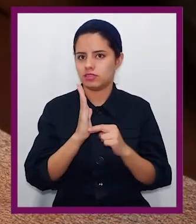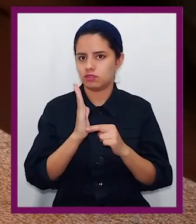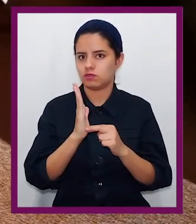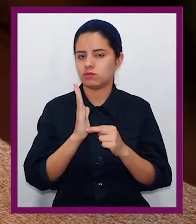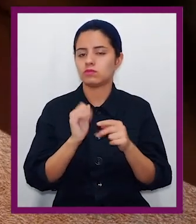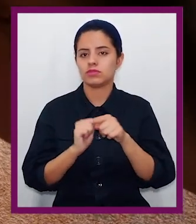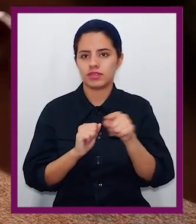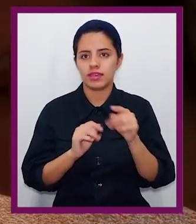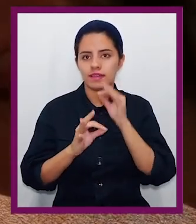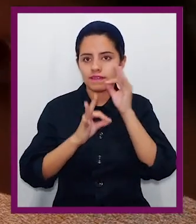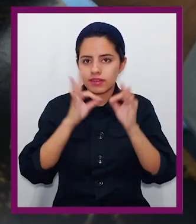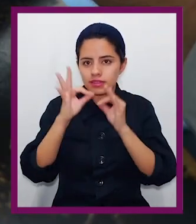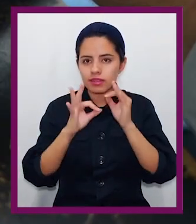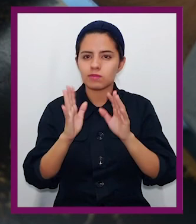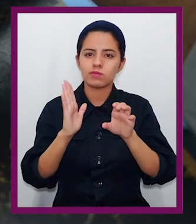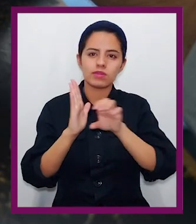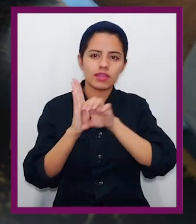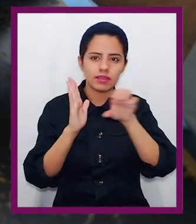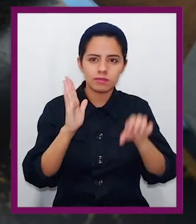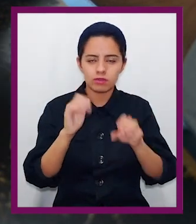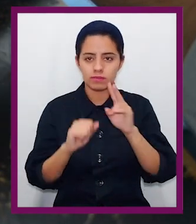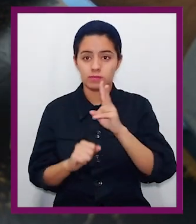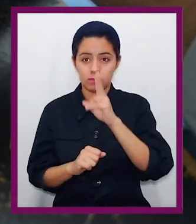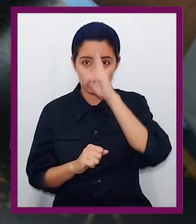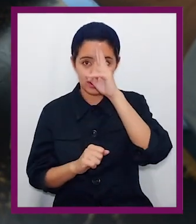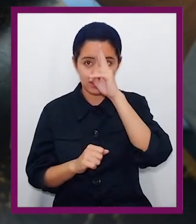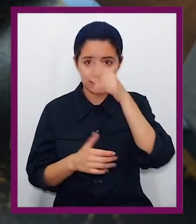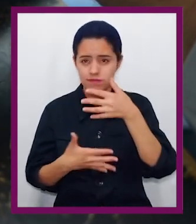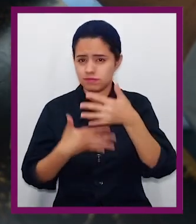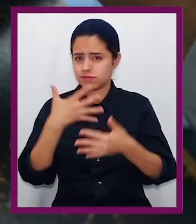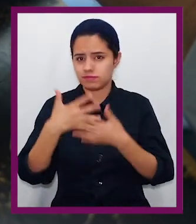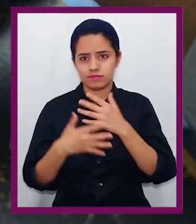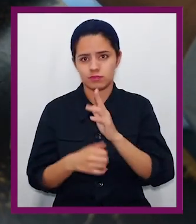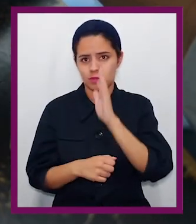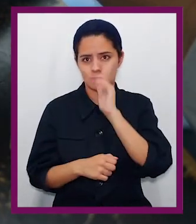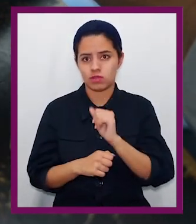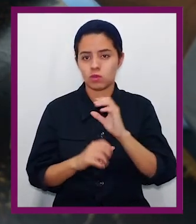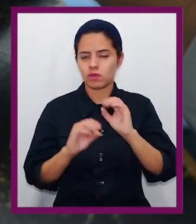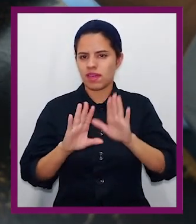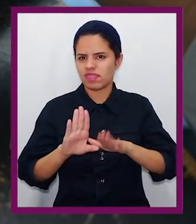podemos ver. Que no haya contenidos que sean violentos o no haya contenidos que sean